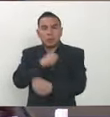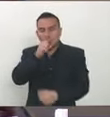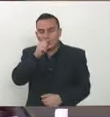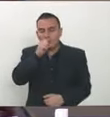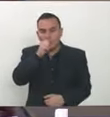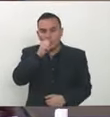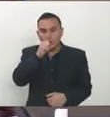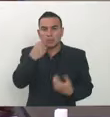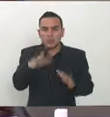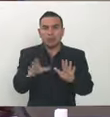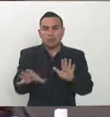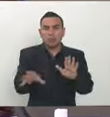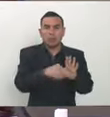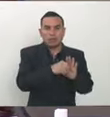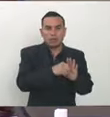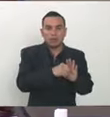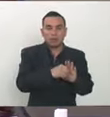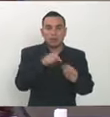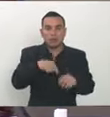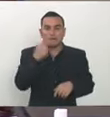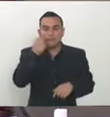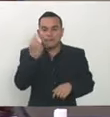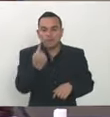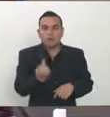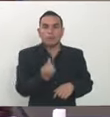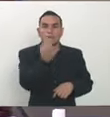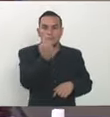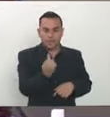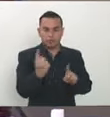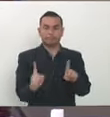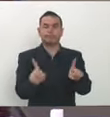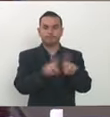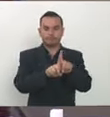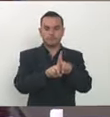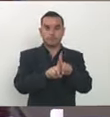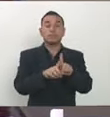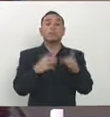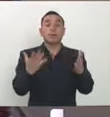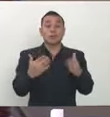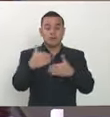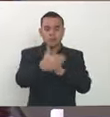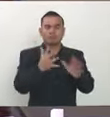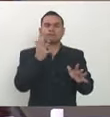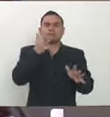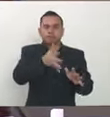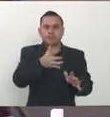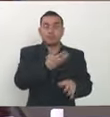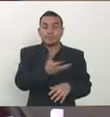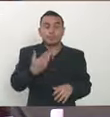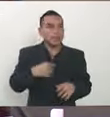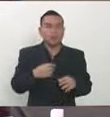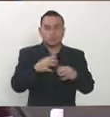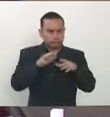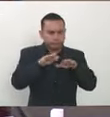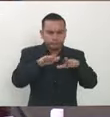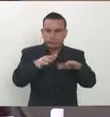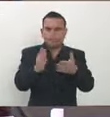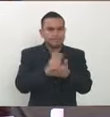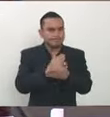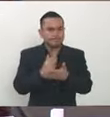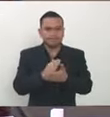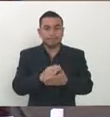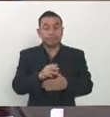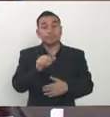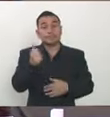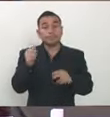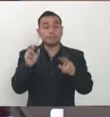haber contagiado a otras personas que las vamos a buscar para dar el tratamiento y aislarlos de los demás para que no sigan contagiando. Y